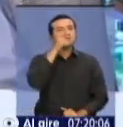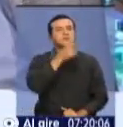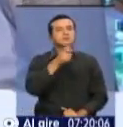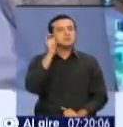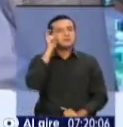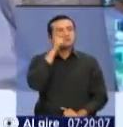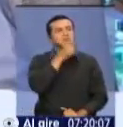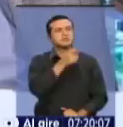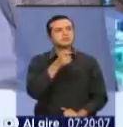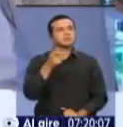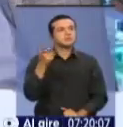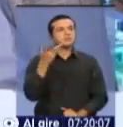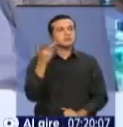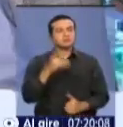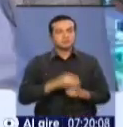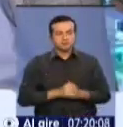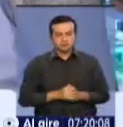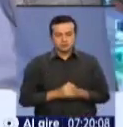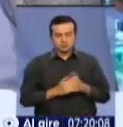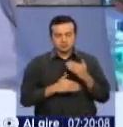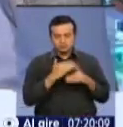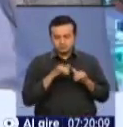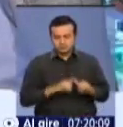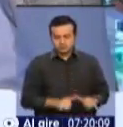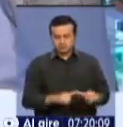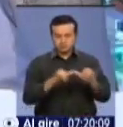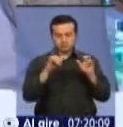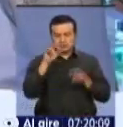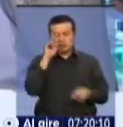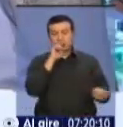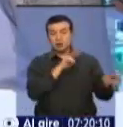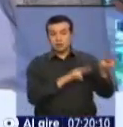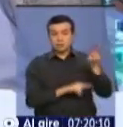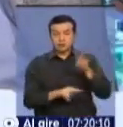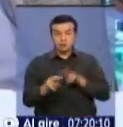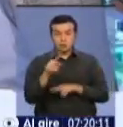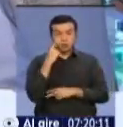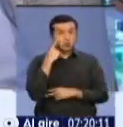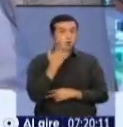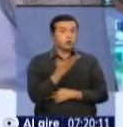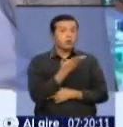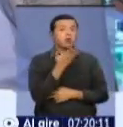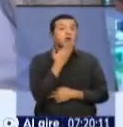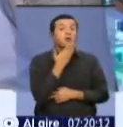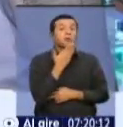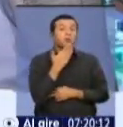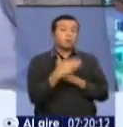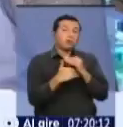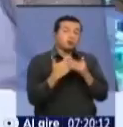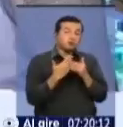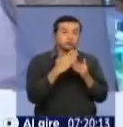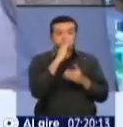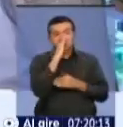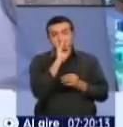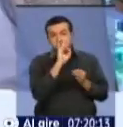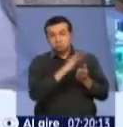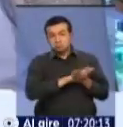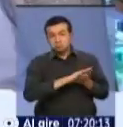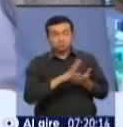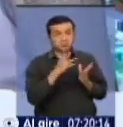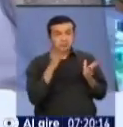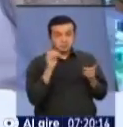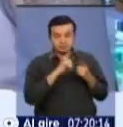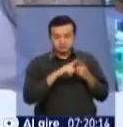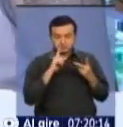fiscalización para poder establecer y evaluar si se han violado procesos de transparencia, si es que